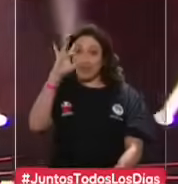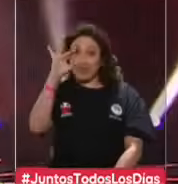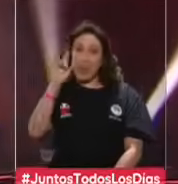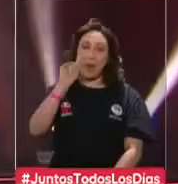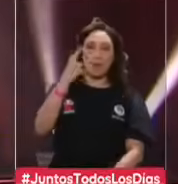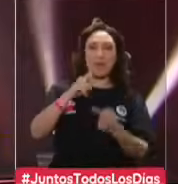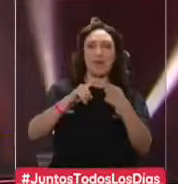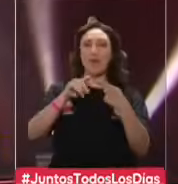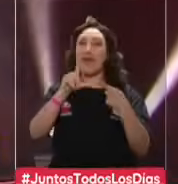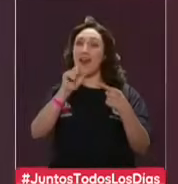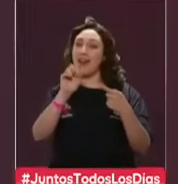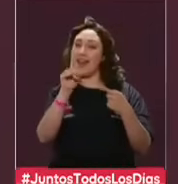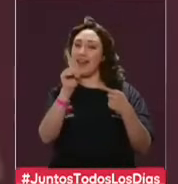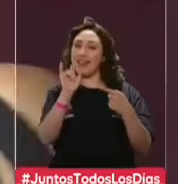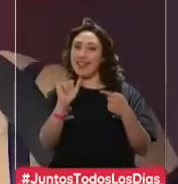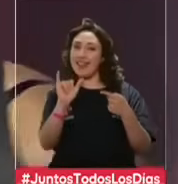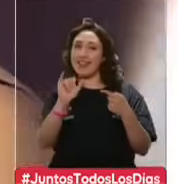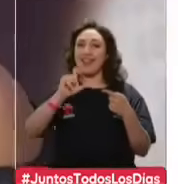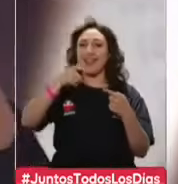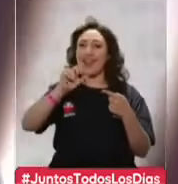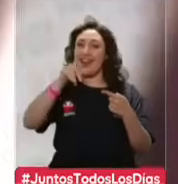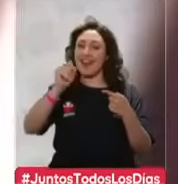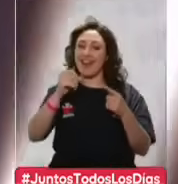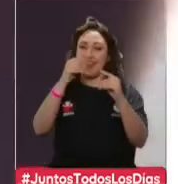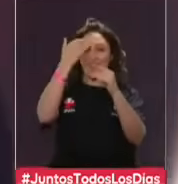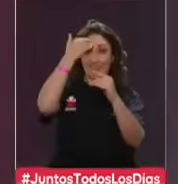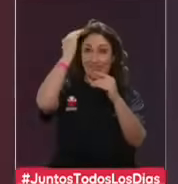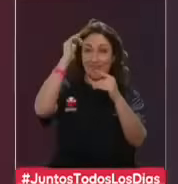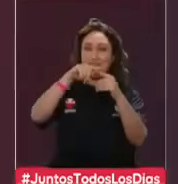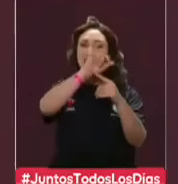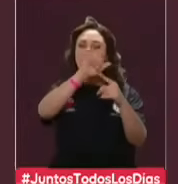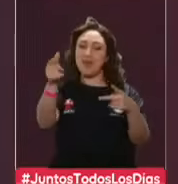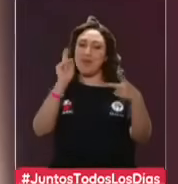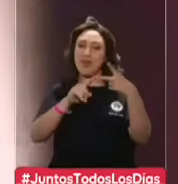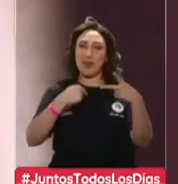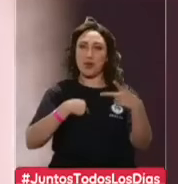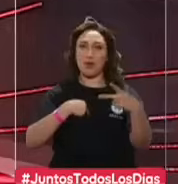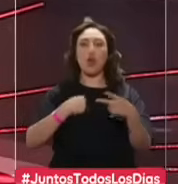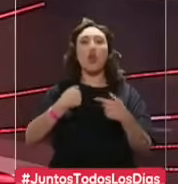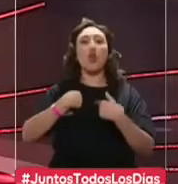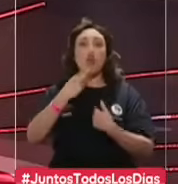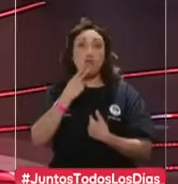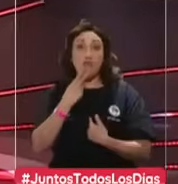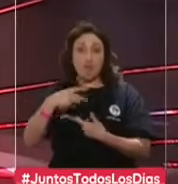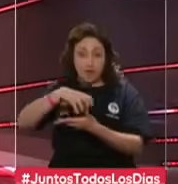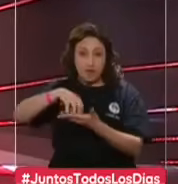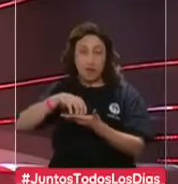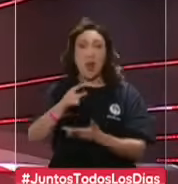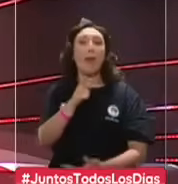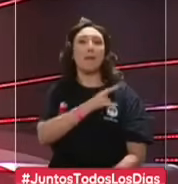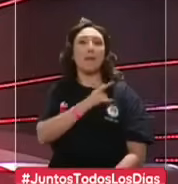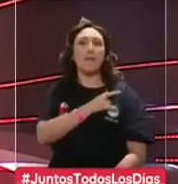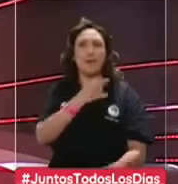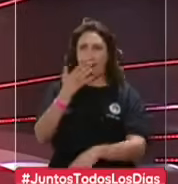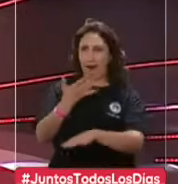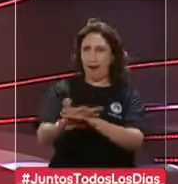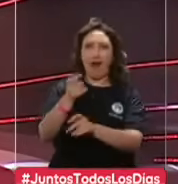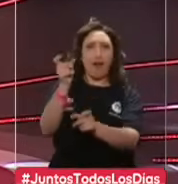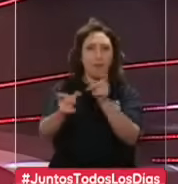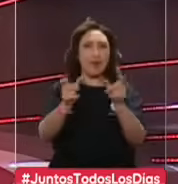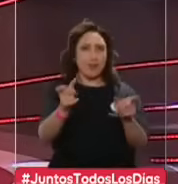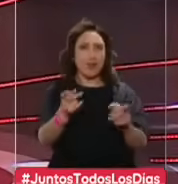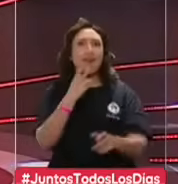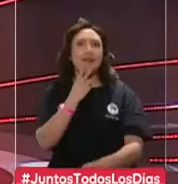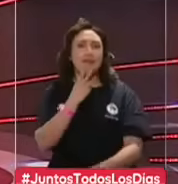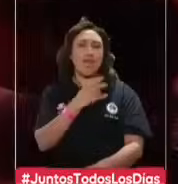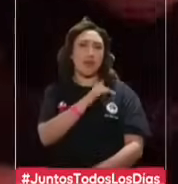yo, así como de importante para que vayáis cachando. Y soy de la comuna de Maipú. ¿Hay gente de Maipú acá o no? Qué